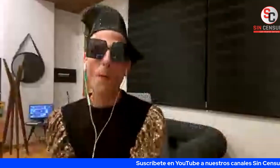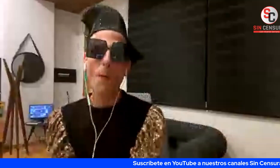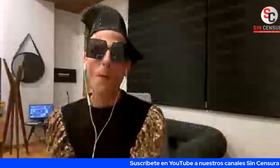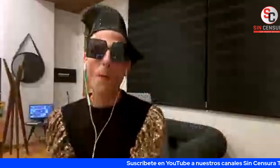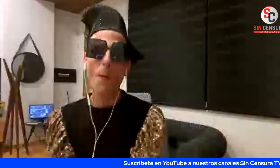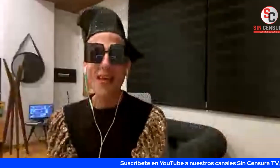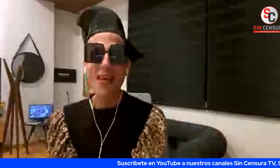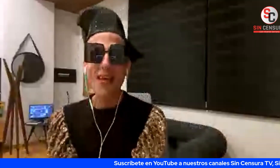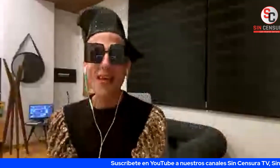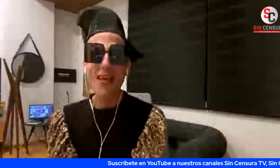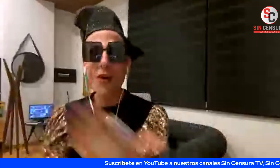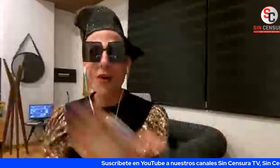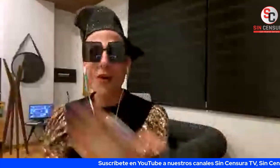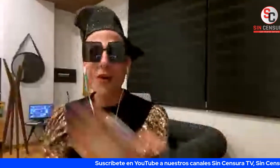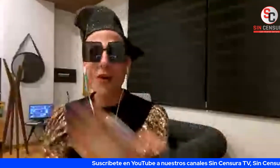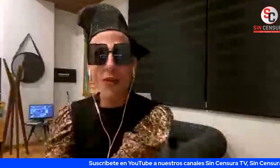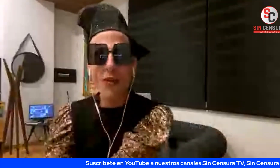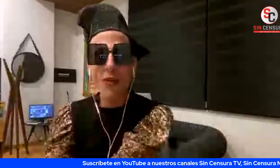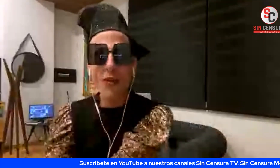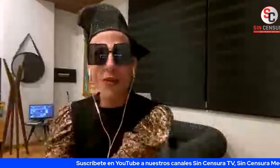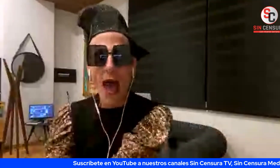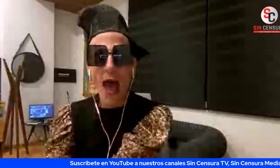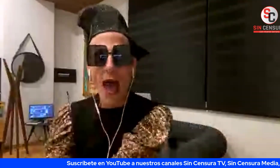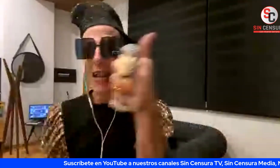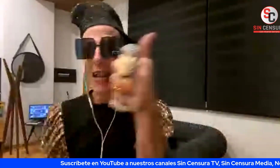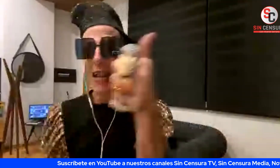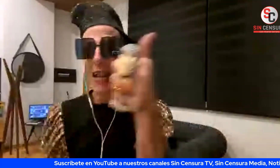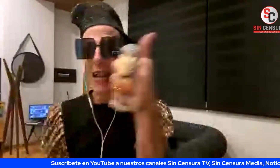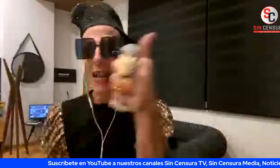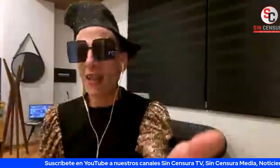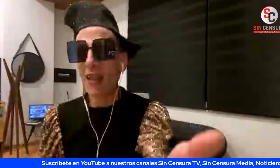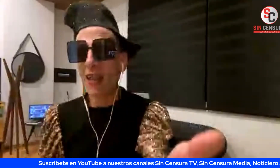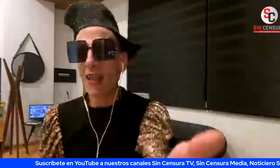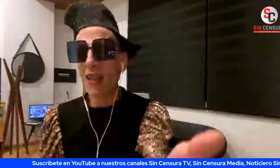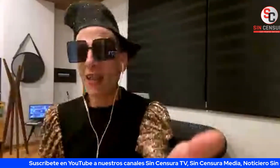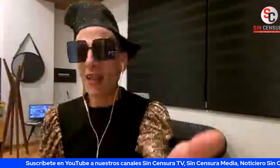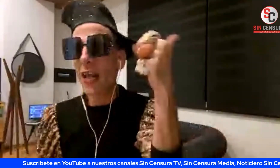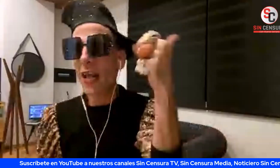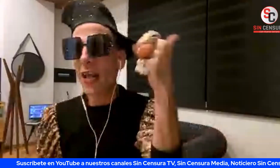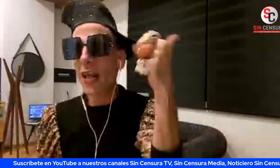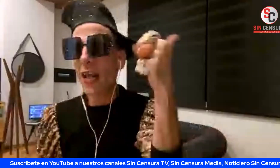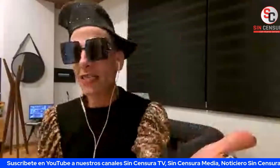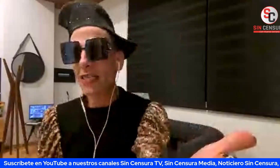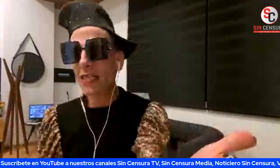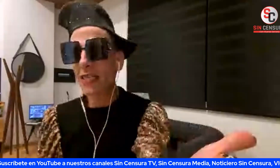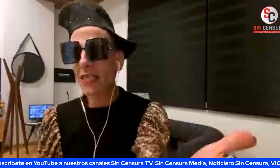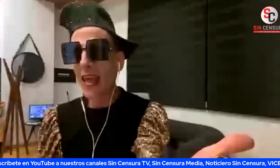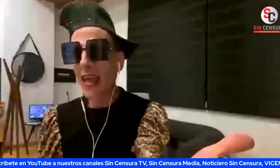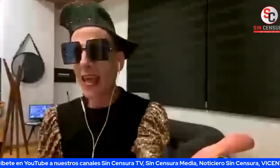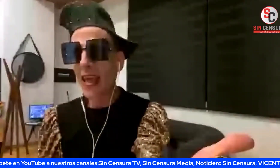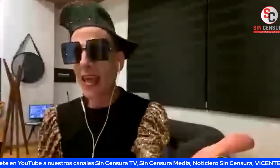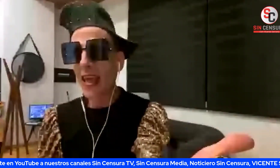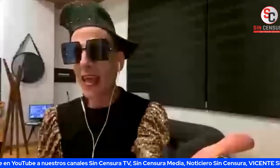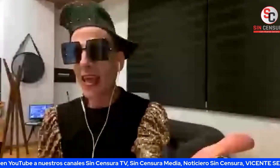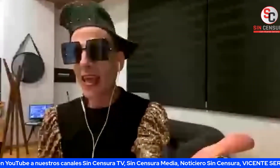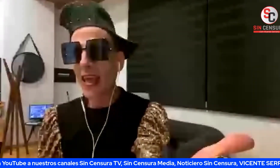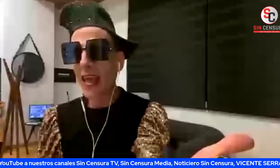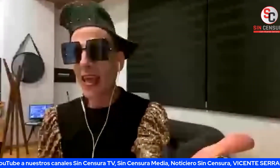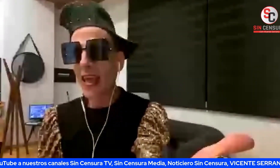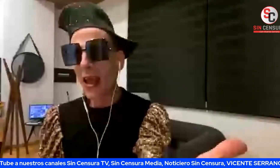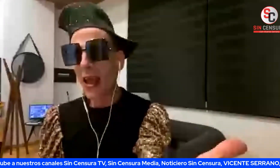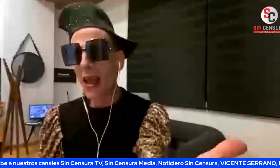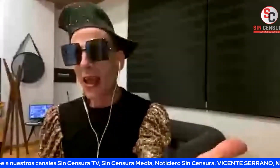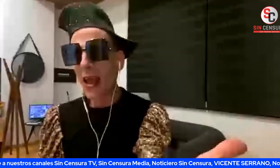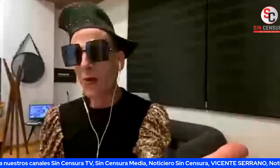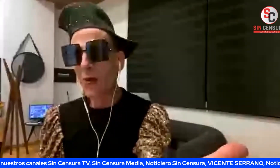a competir a Lili con el acervo de Claudia? Claudia, científica, con experiencia en secretaria de Estado, con